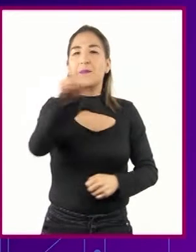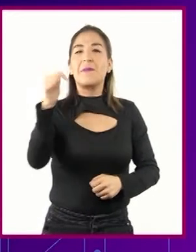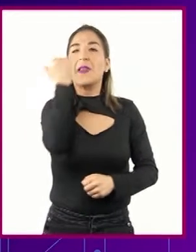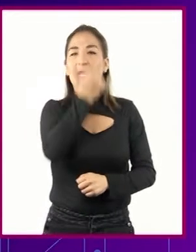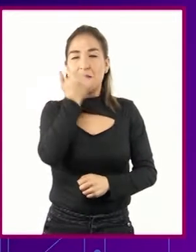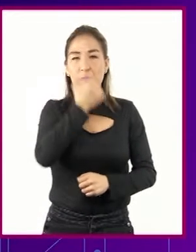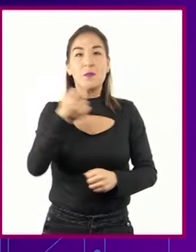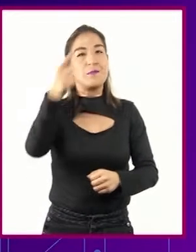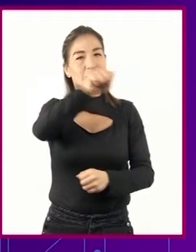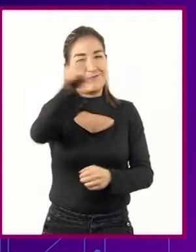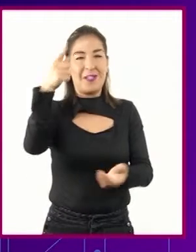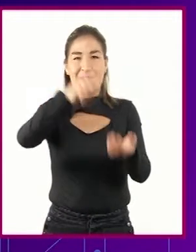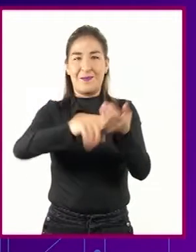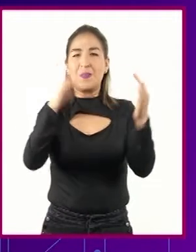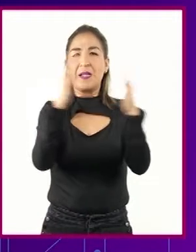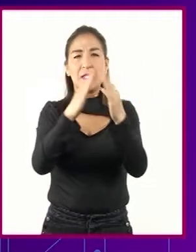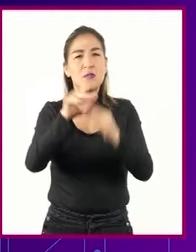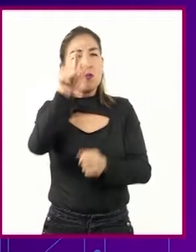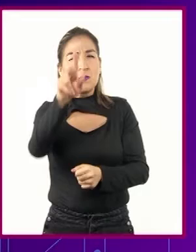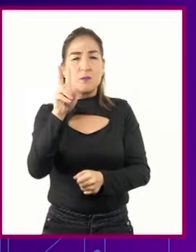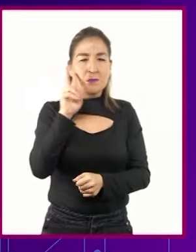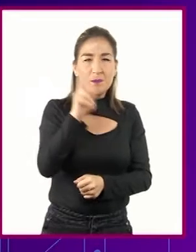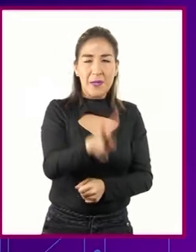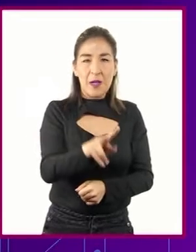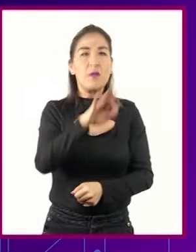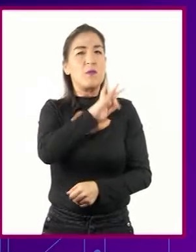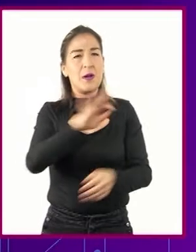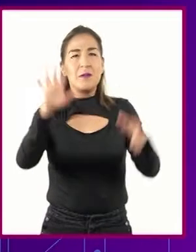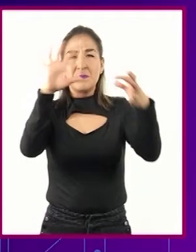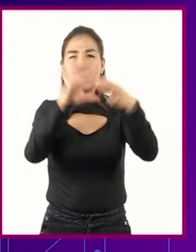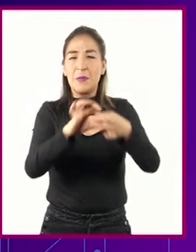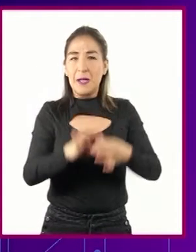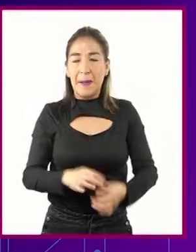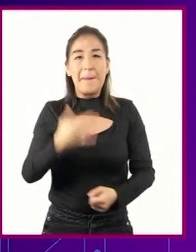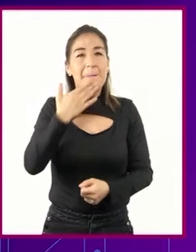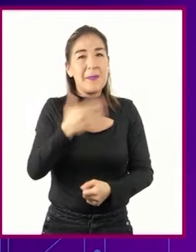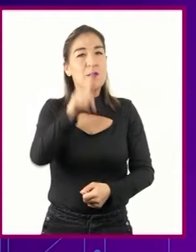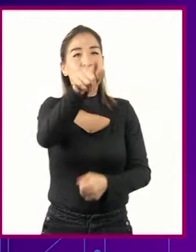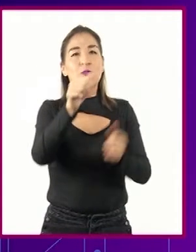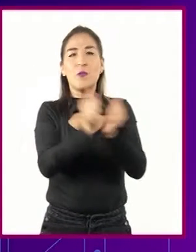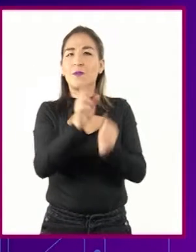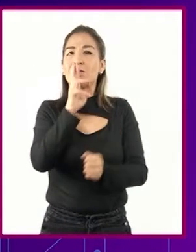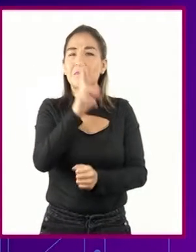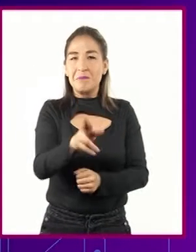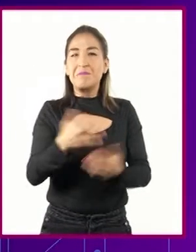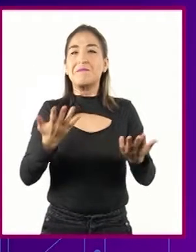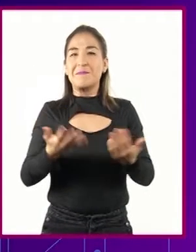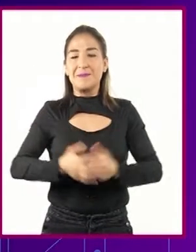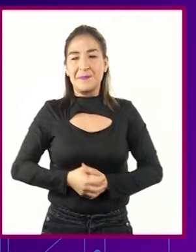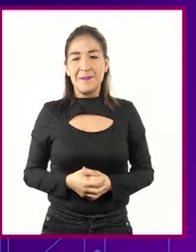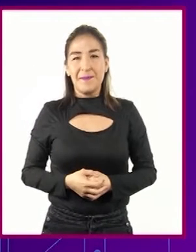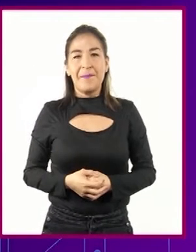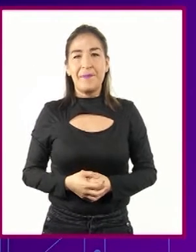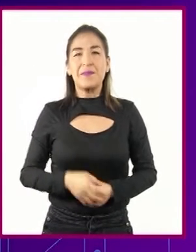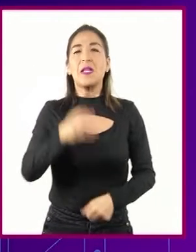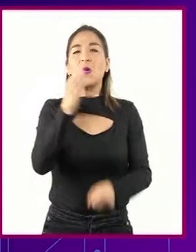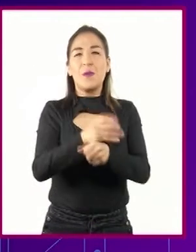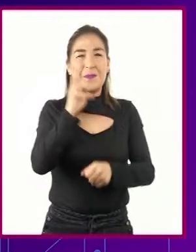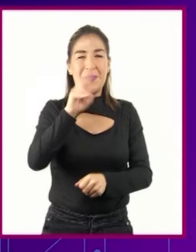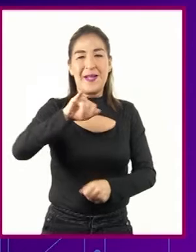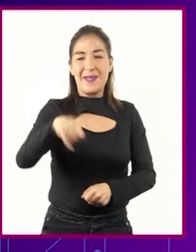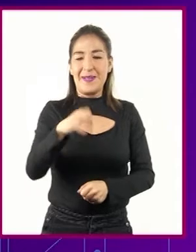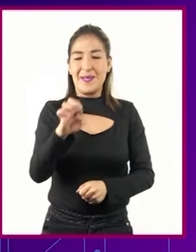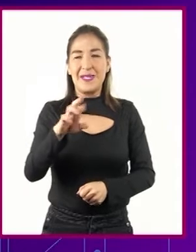alumnos, en casa, ¿lograron relacionar alguna operación con su resultado? De acuerdo con la jerarquía de